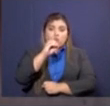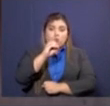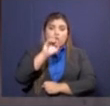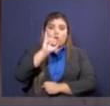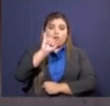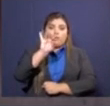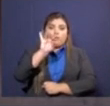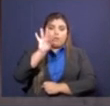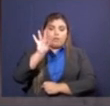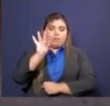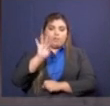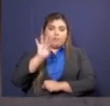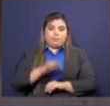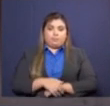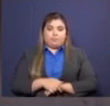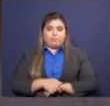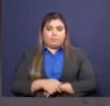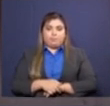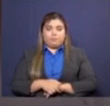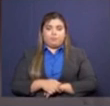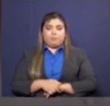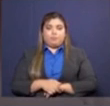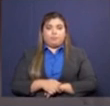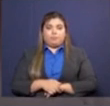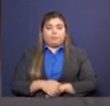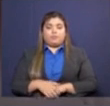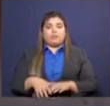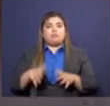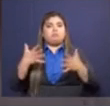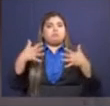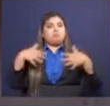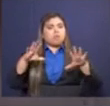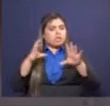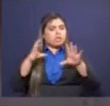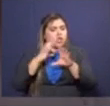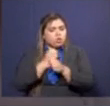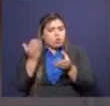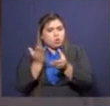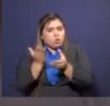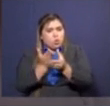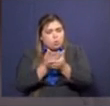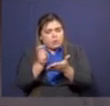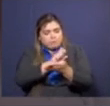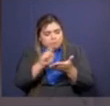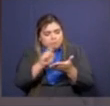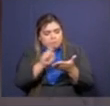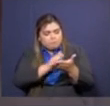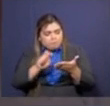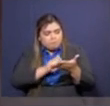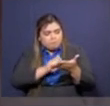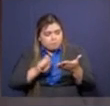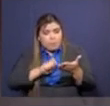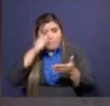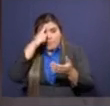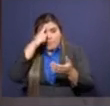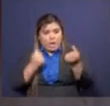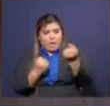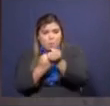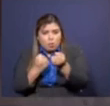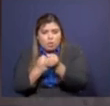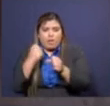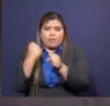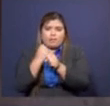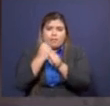Trabajo. Se logró una hoja de ruta segura y confiable para mejorar